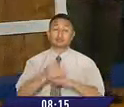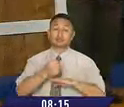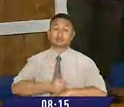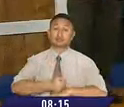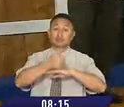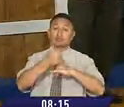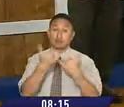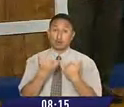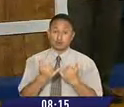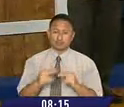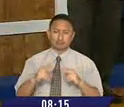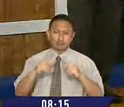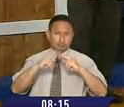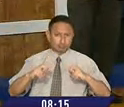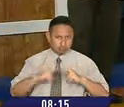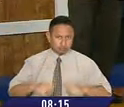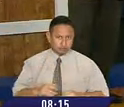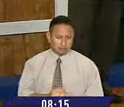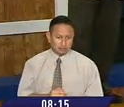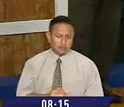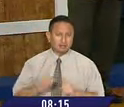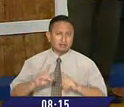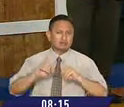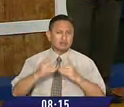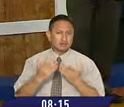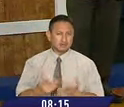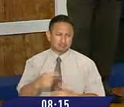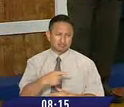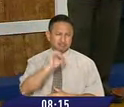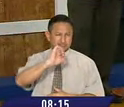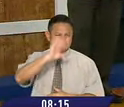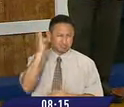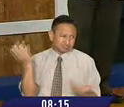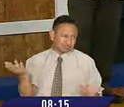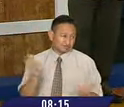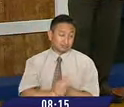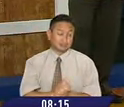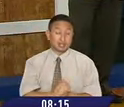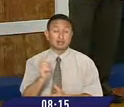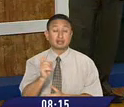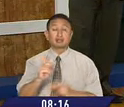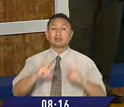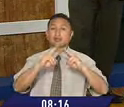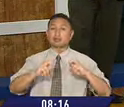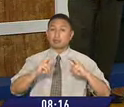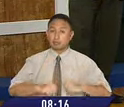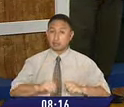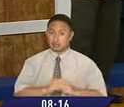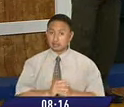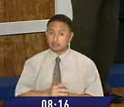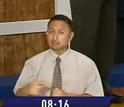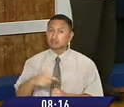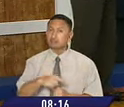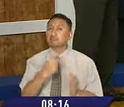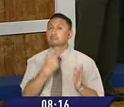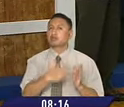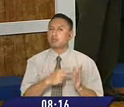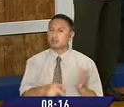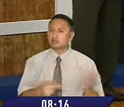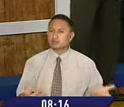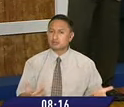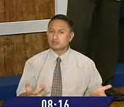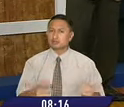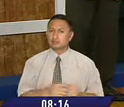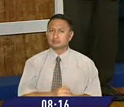a profundidad esto. Hay varias cosas que no están claras, entonces ahí tienen que investigar y encontrar finalmente qué es lo que sucedió con esta